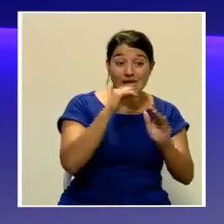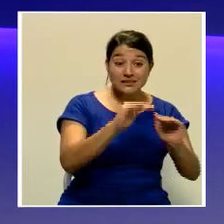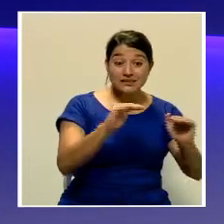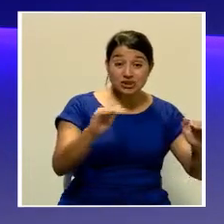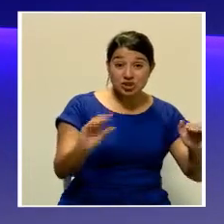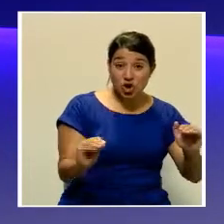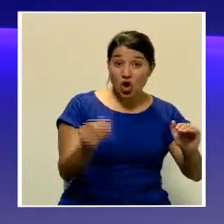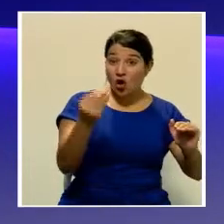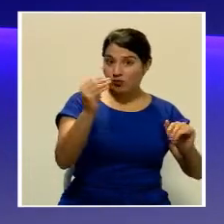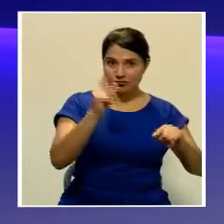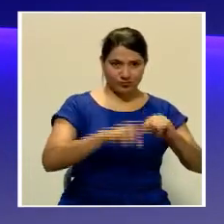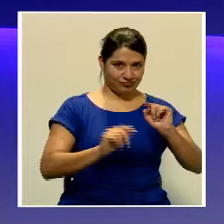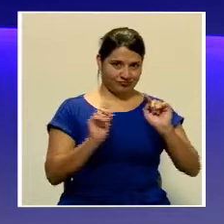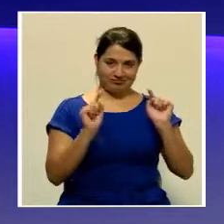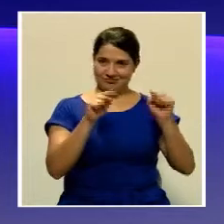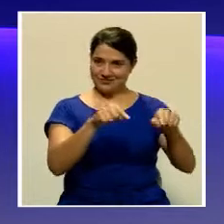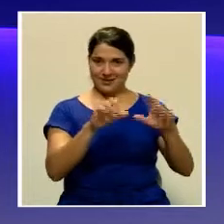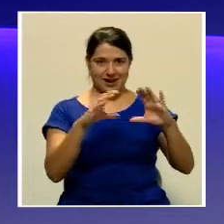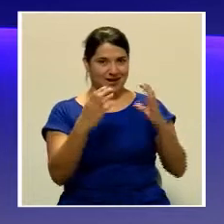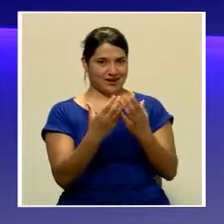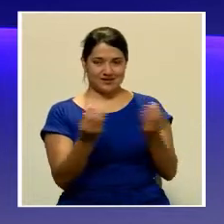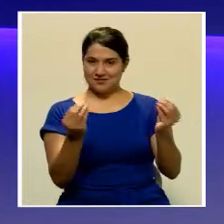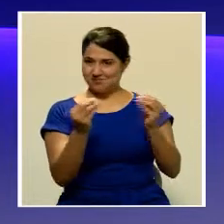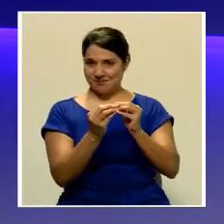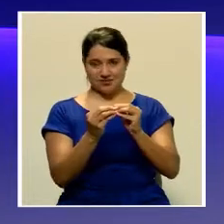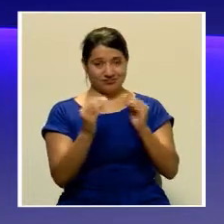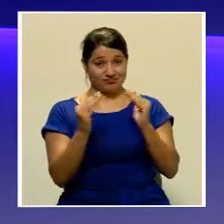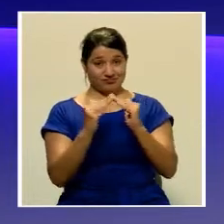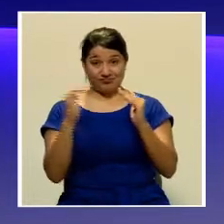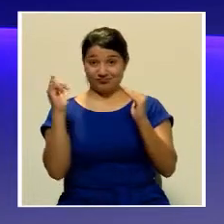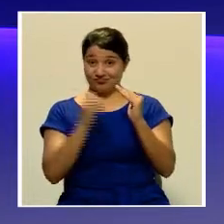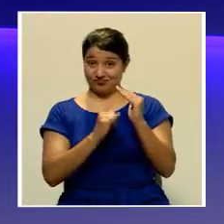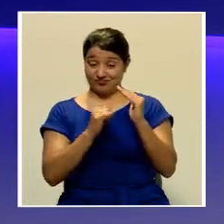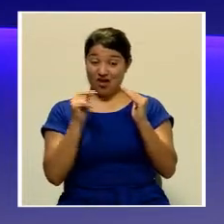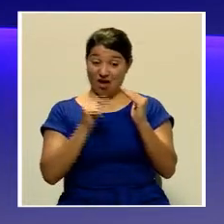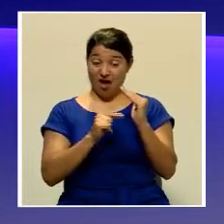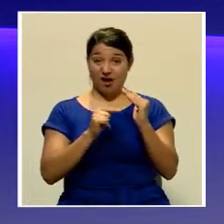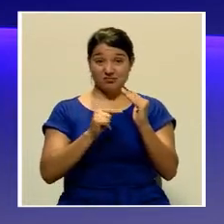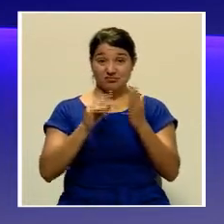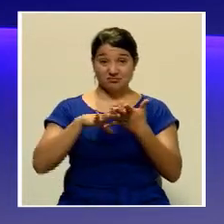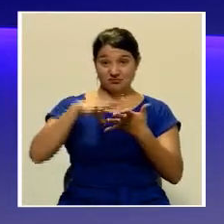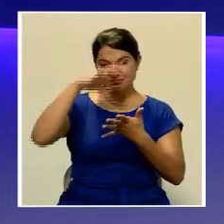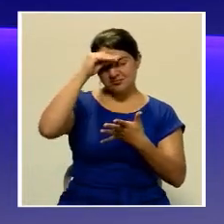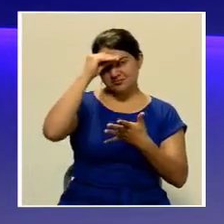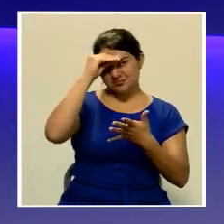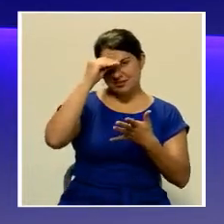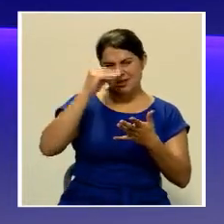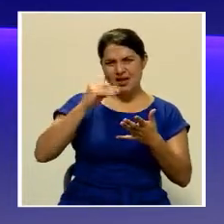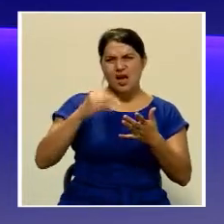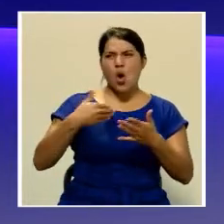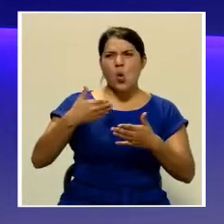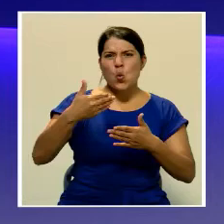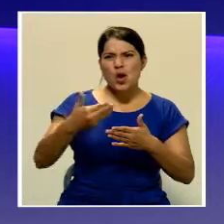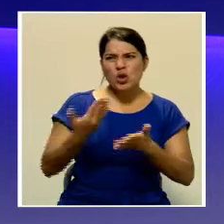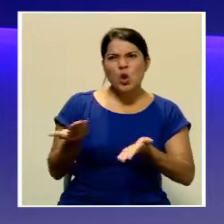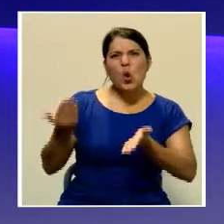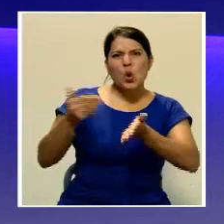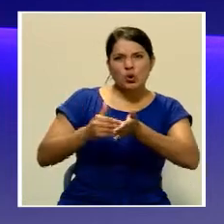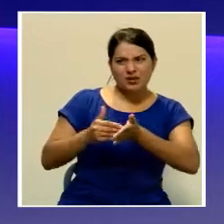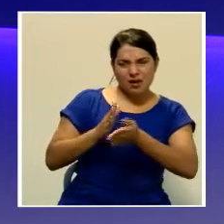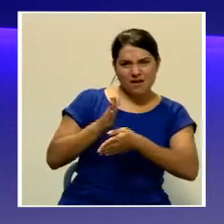El retorno a las clases presenciales es una de las muchas incógnitas que la sociedad tiene por